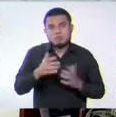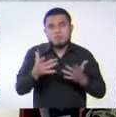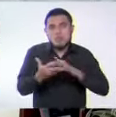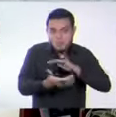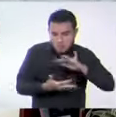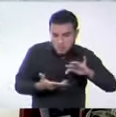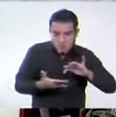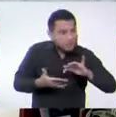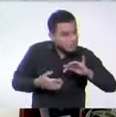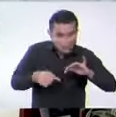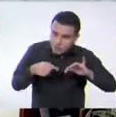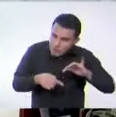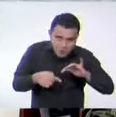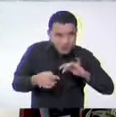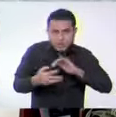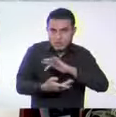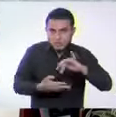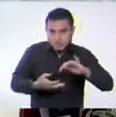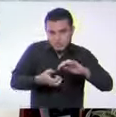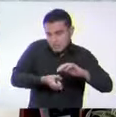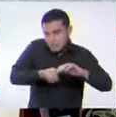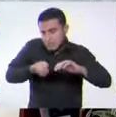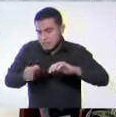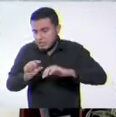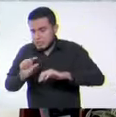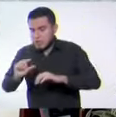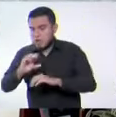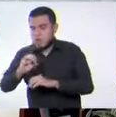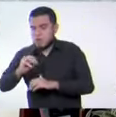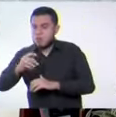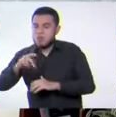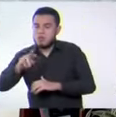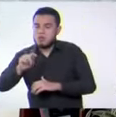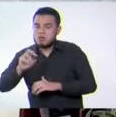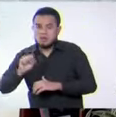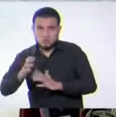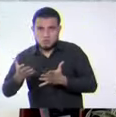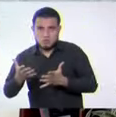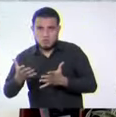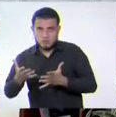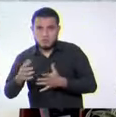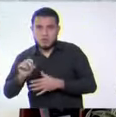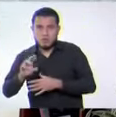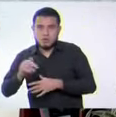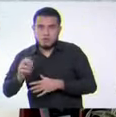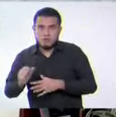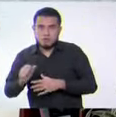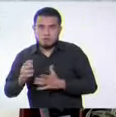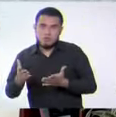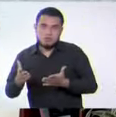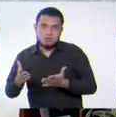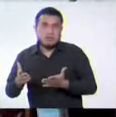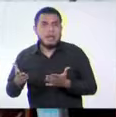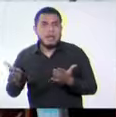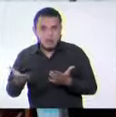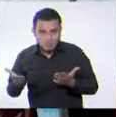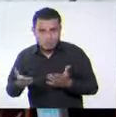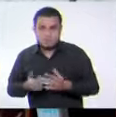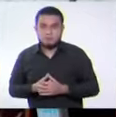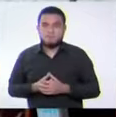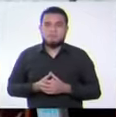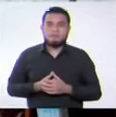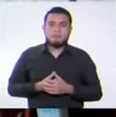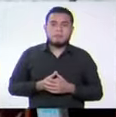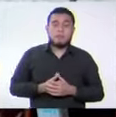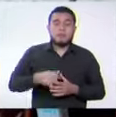no se encuentran en la naturaleza y son nombrados como compuestos orgánicos artificiales. Por lo tanto, en esta